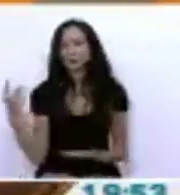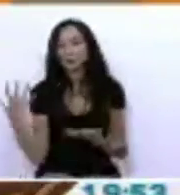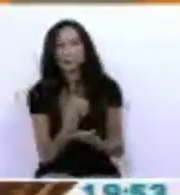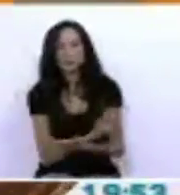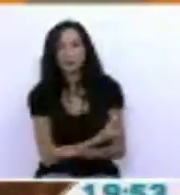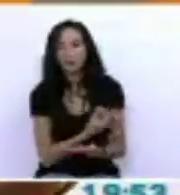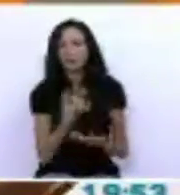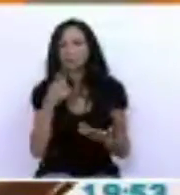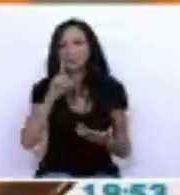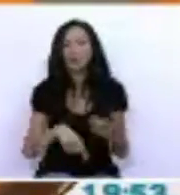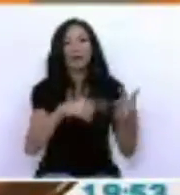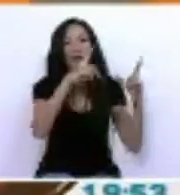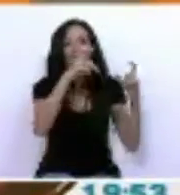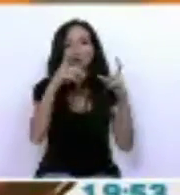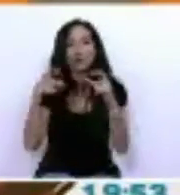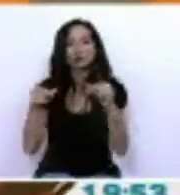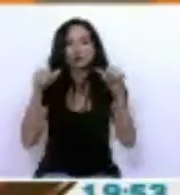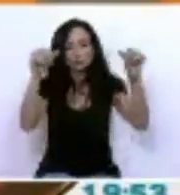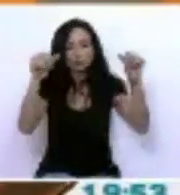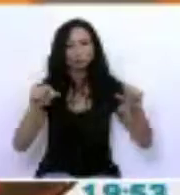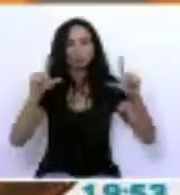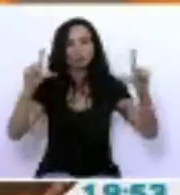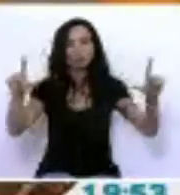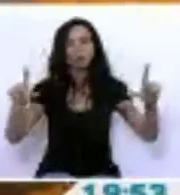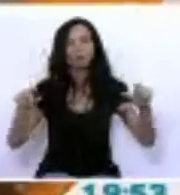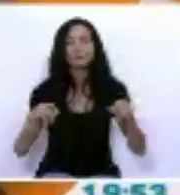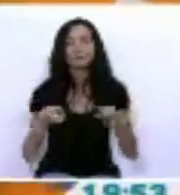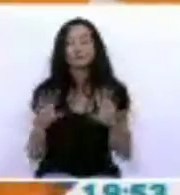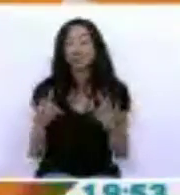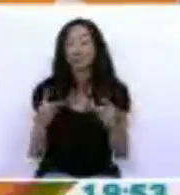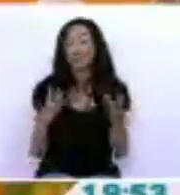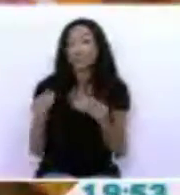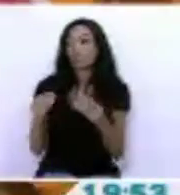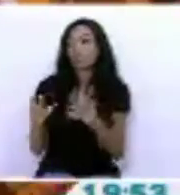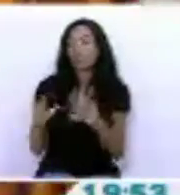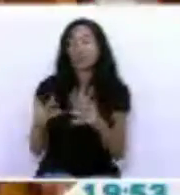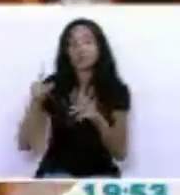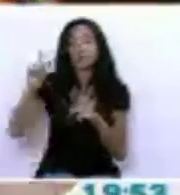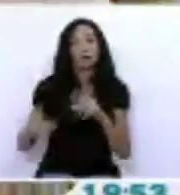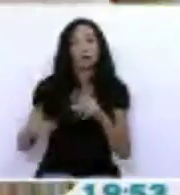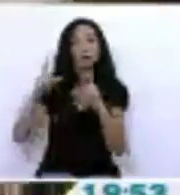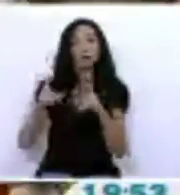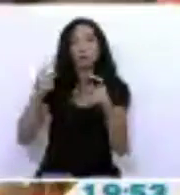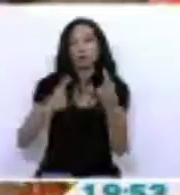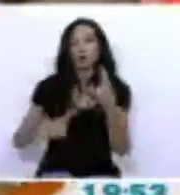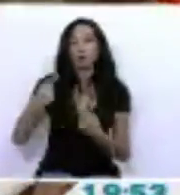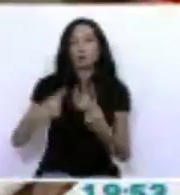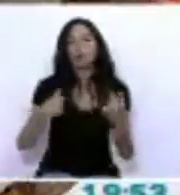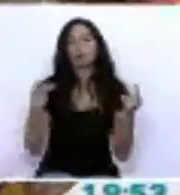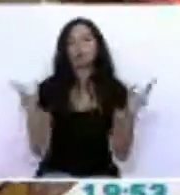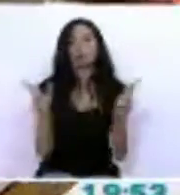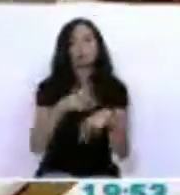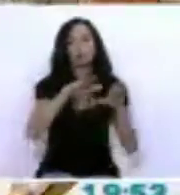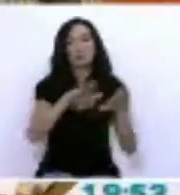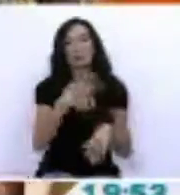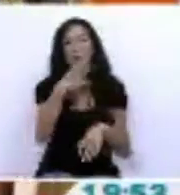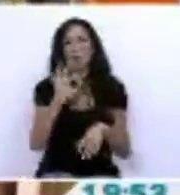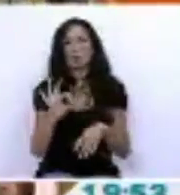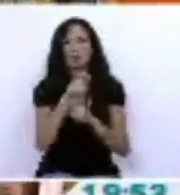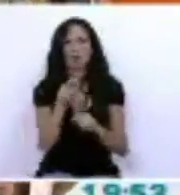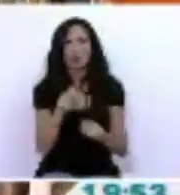de esas fotografías, de esas orlas. De hecho, trabajamos con muchos fotógrafos que pues han anulado algunos hasta 40 bodas de reportaje y todo eso pues